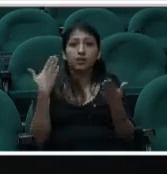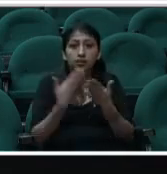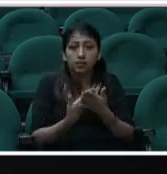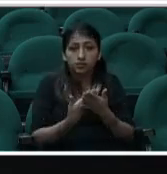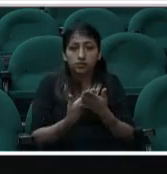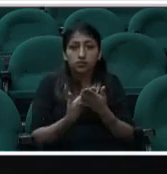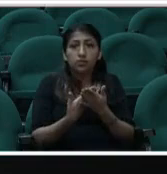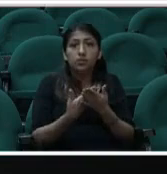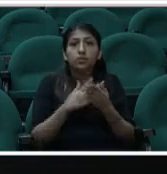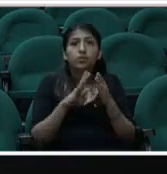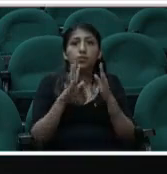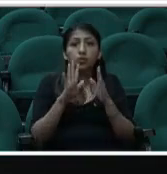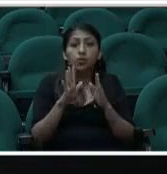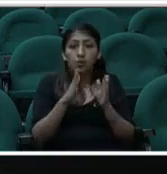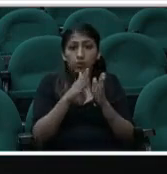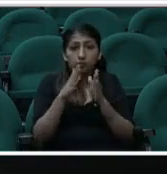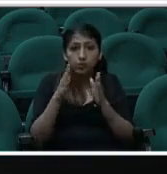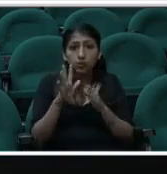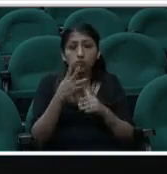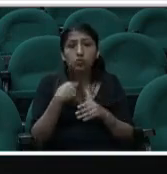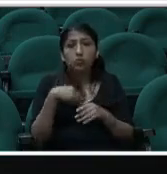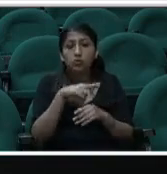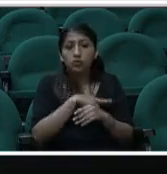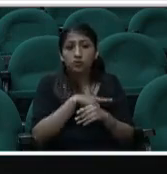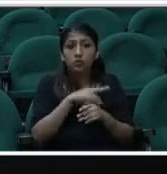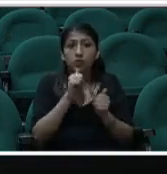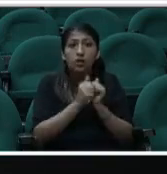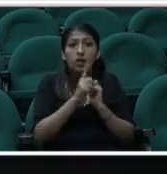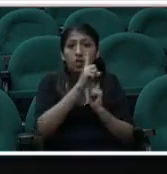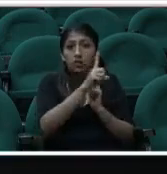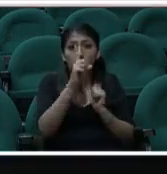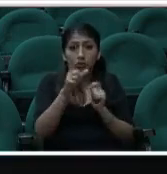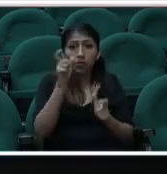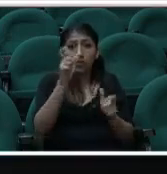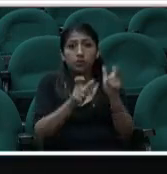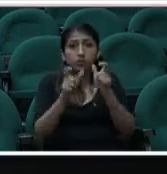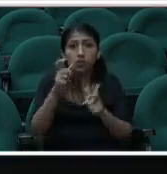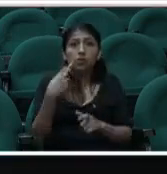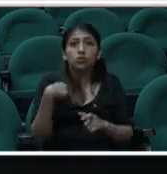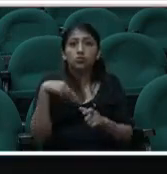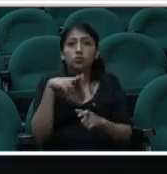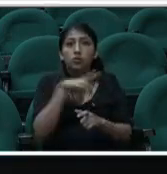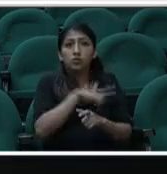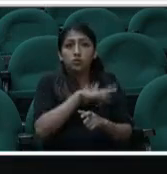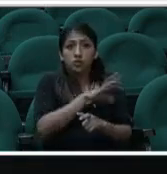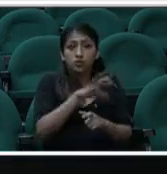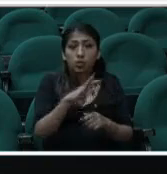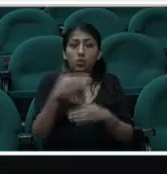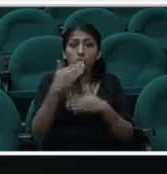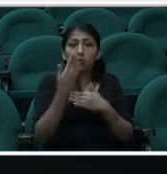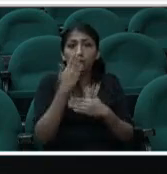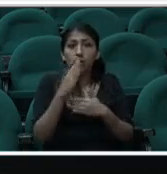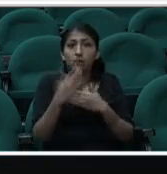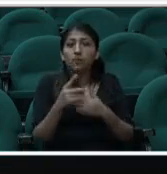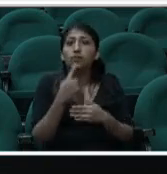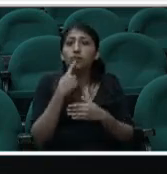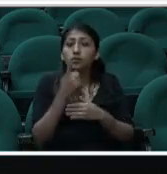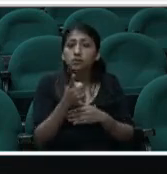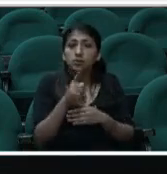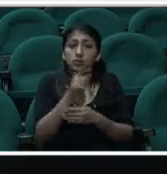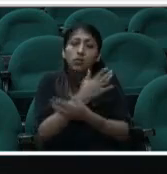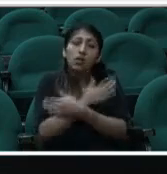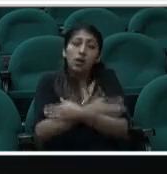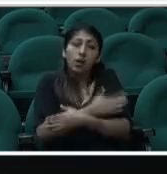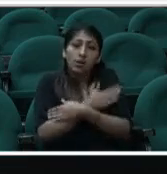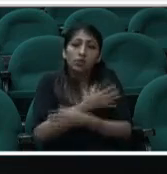en esa recepción de nuestra propuesta a cada uno de los ciudadanos en nuestra campaña puerta a puerta decirles que su